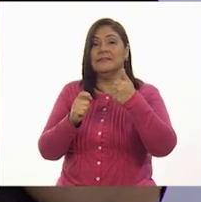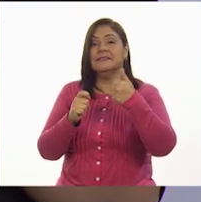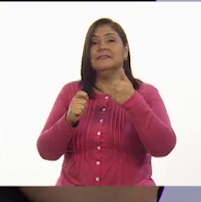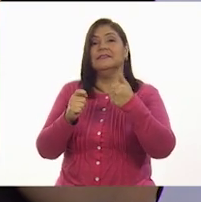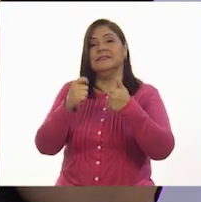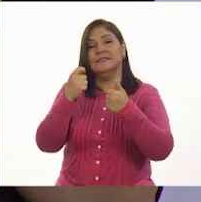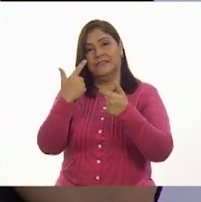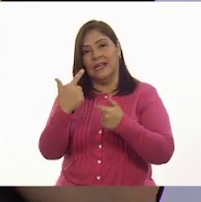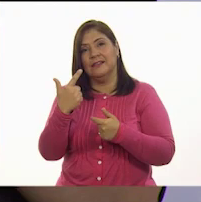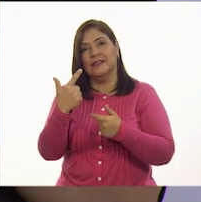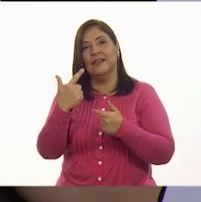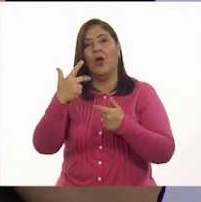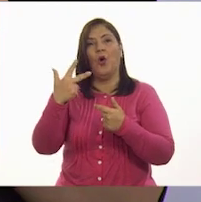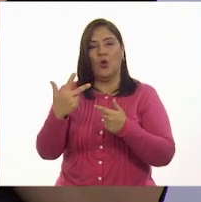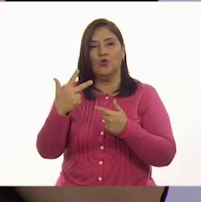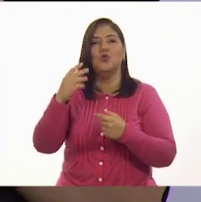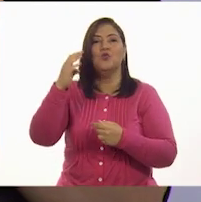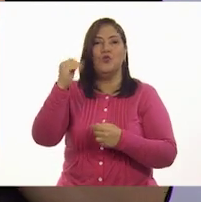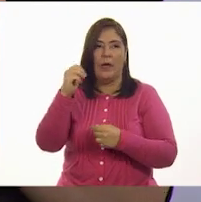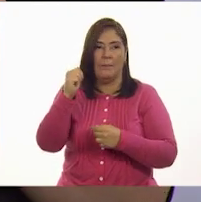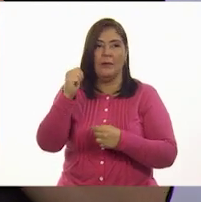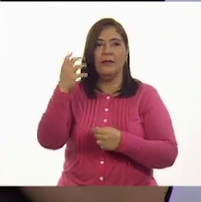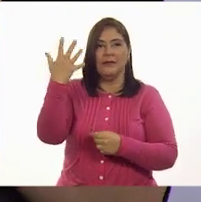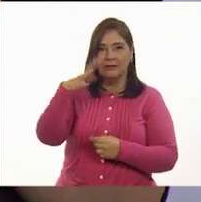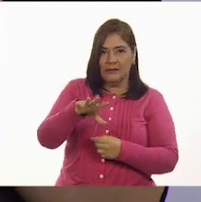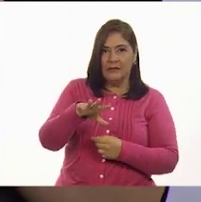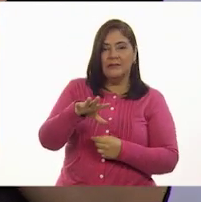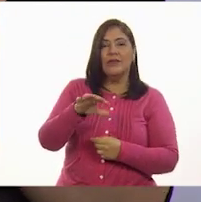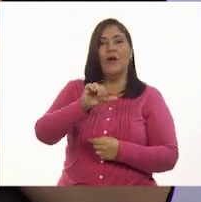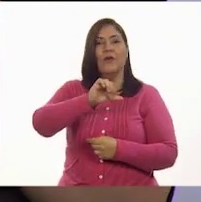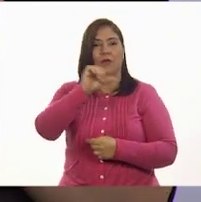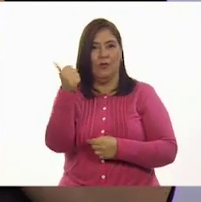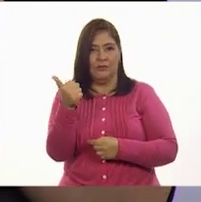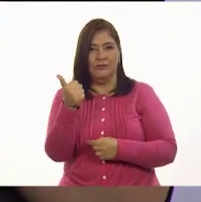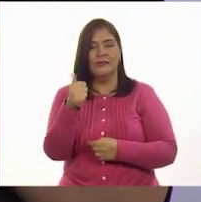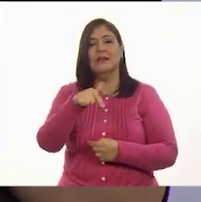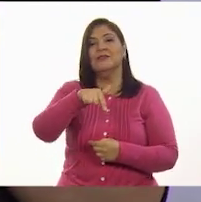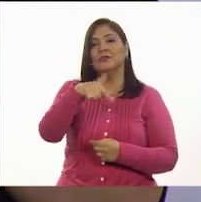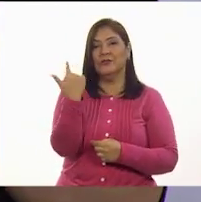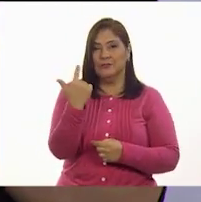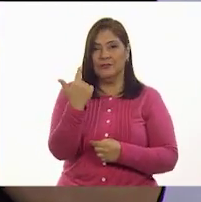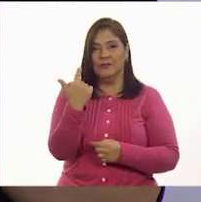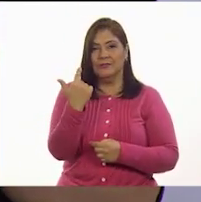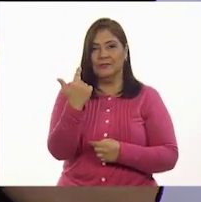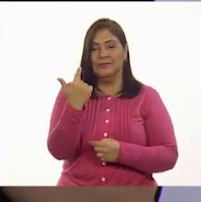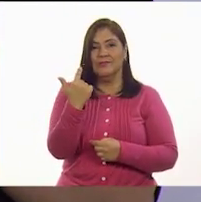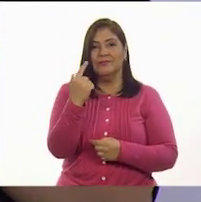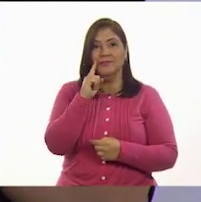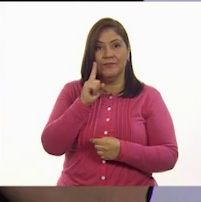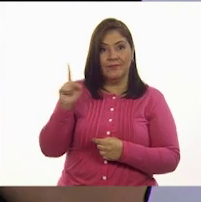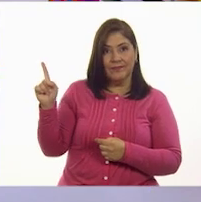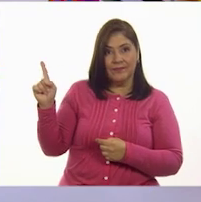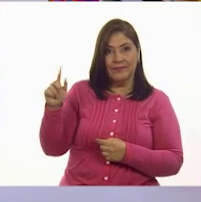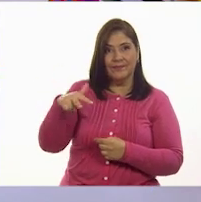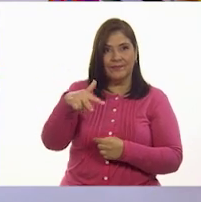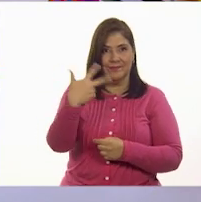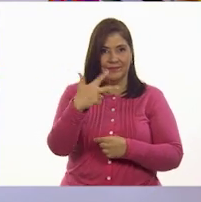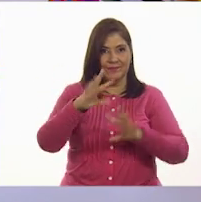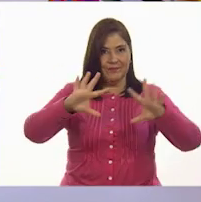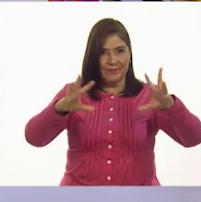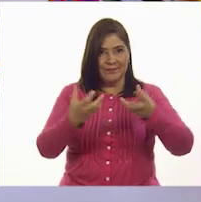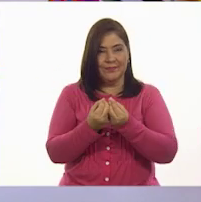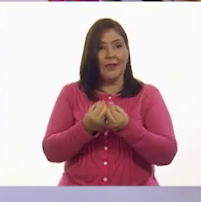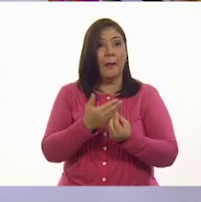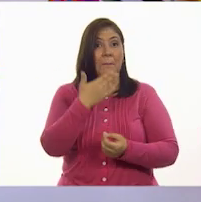8, 9, 10, 11, 12 y 13. ¡Muy